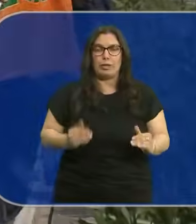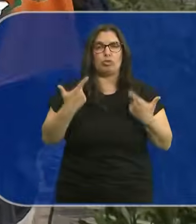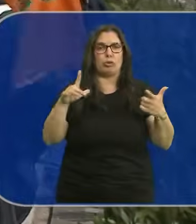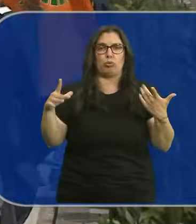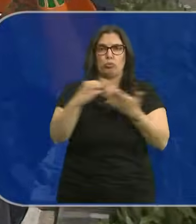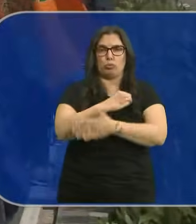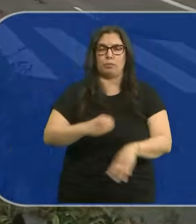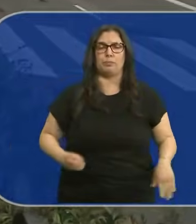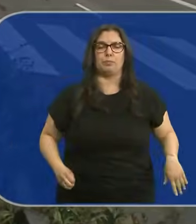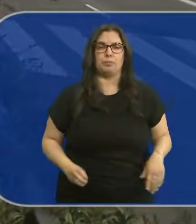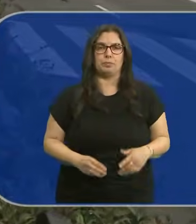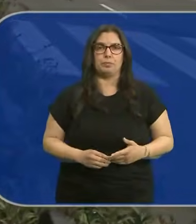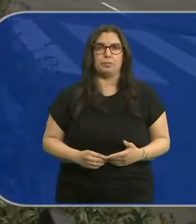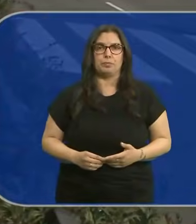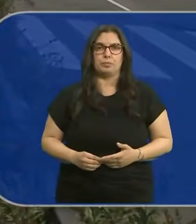el sector.